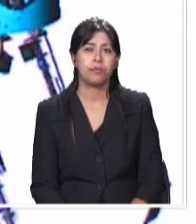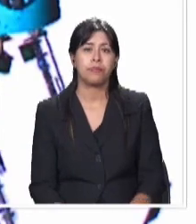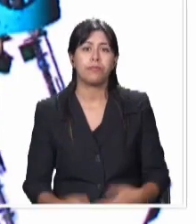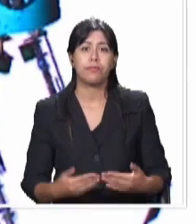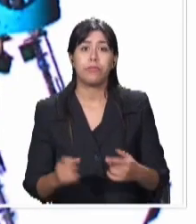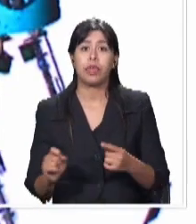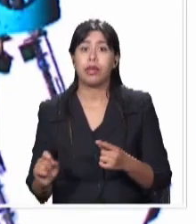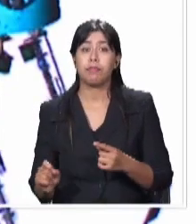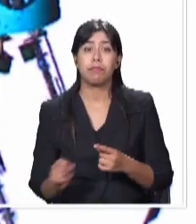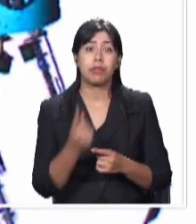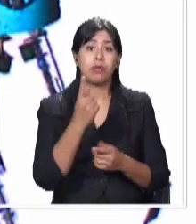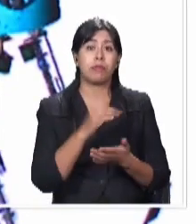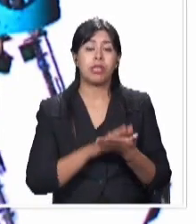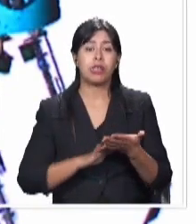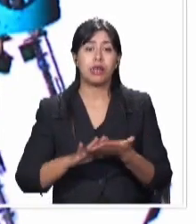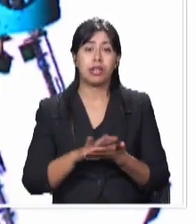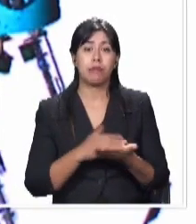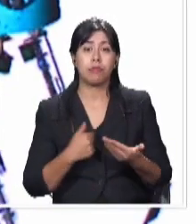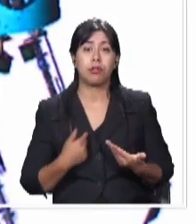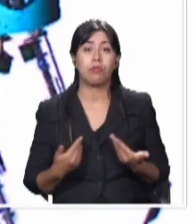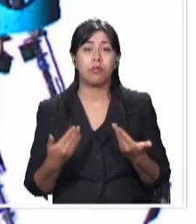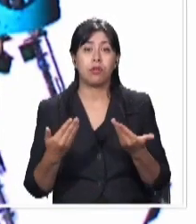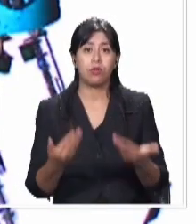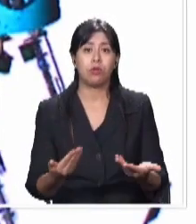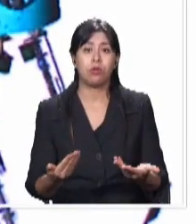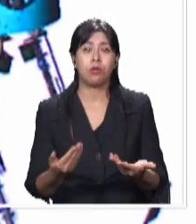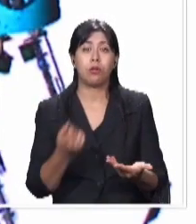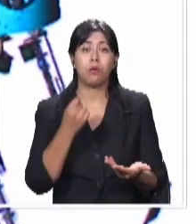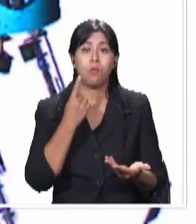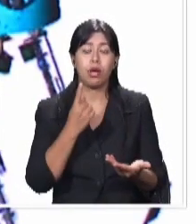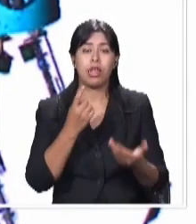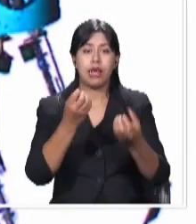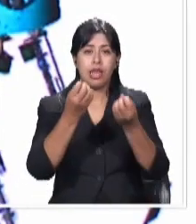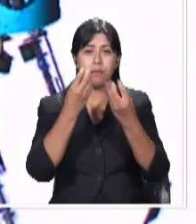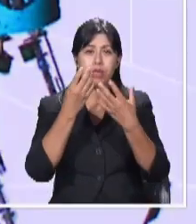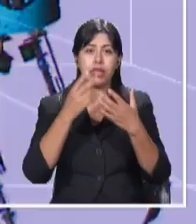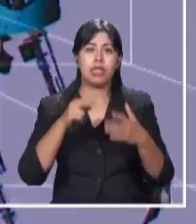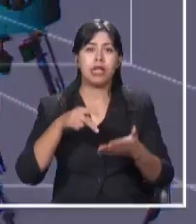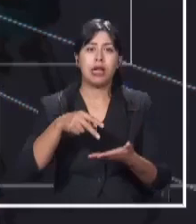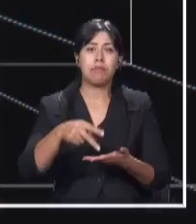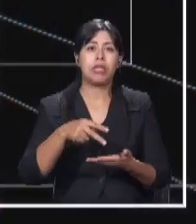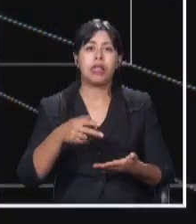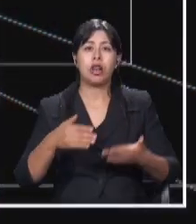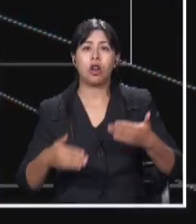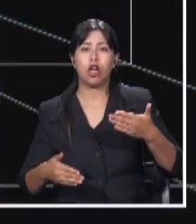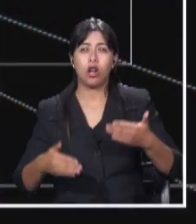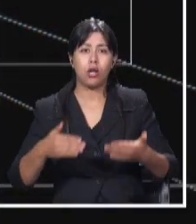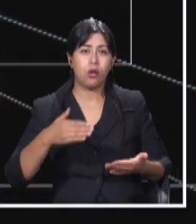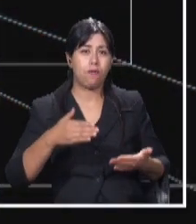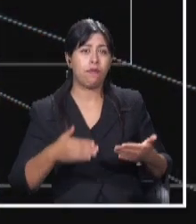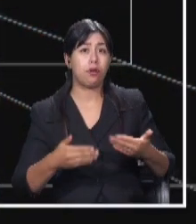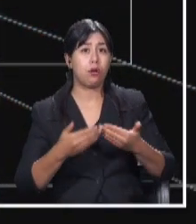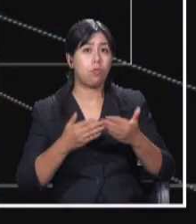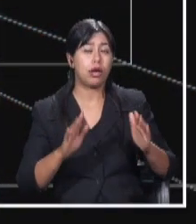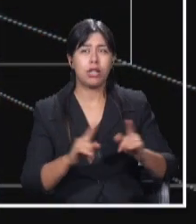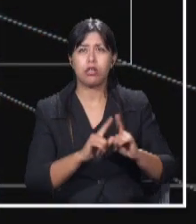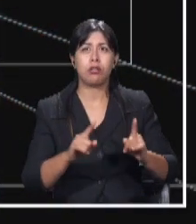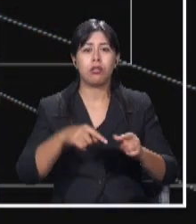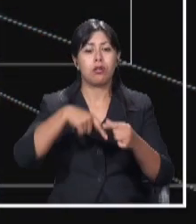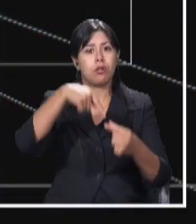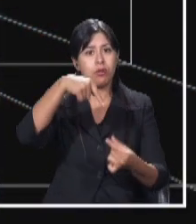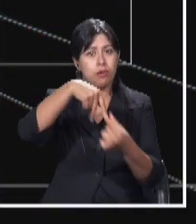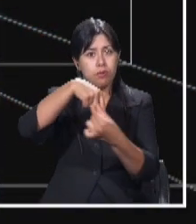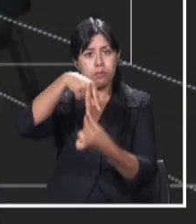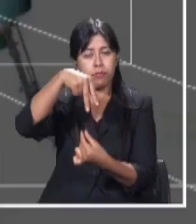primer ejemplo que les traje tiene que ver con el aprendizaje de caminata en robots, pero no cualquier robot, sino un robot que tenga piernas, que tenga